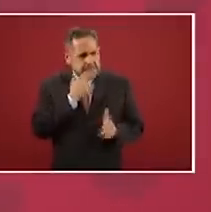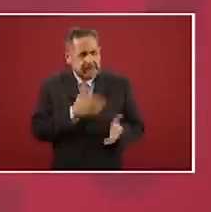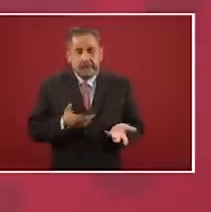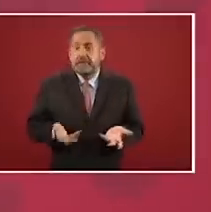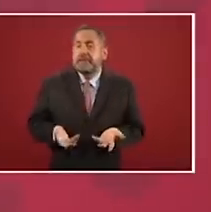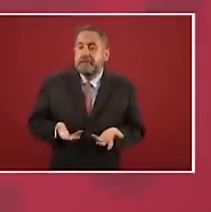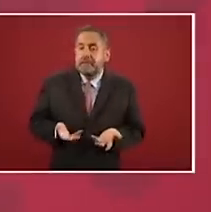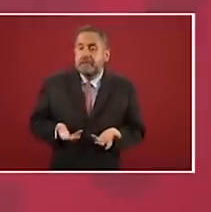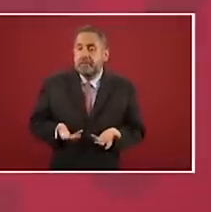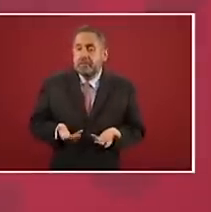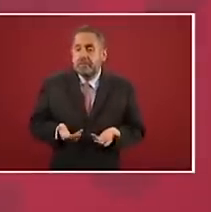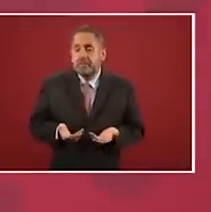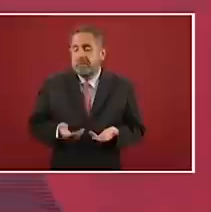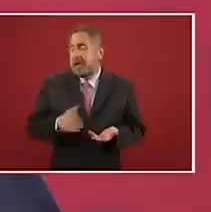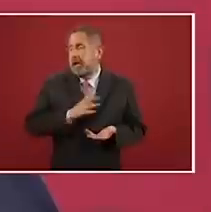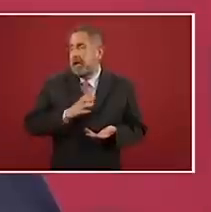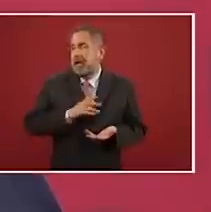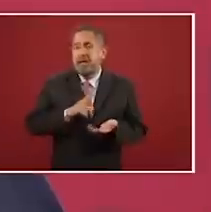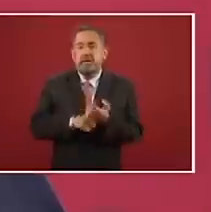Hay hasta